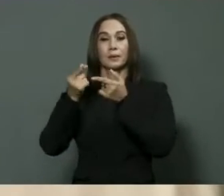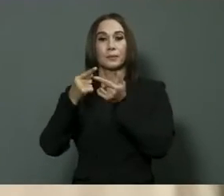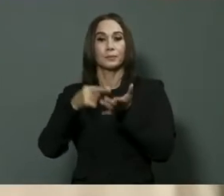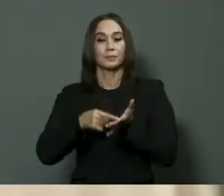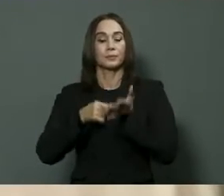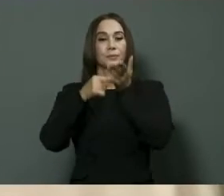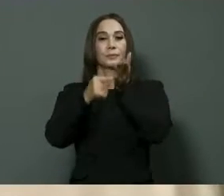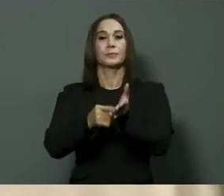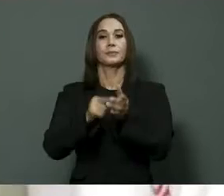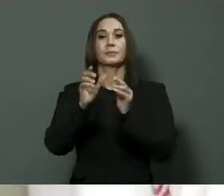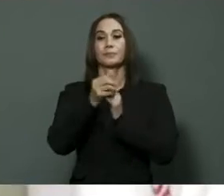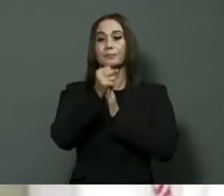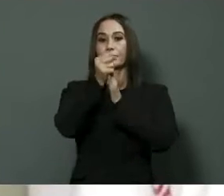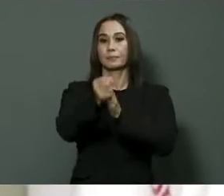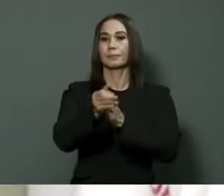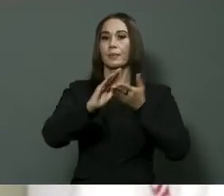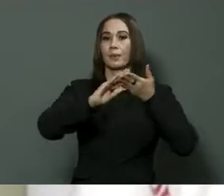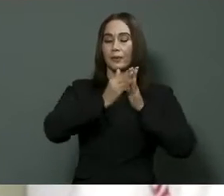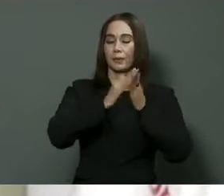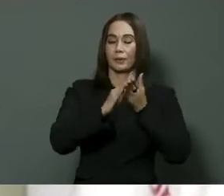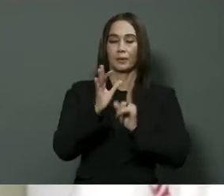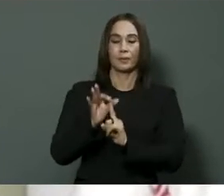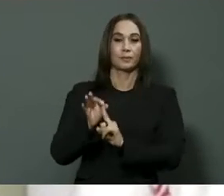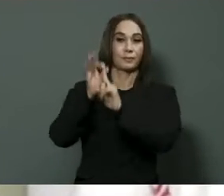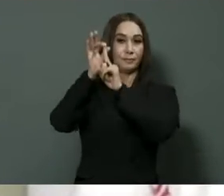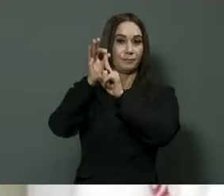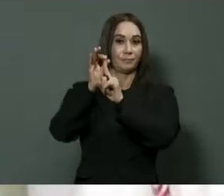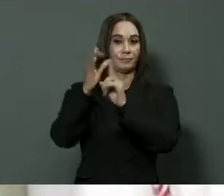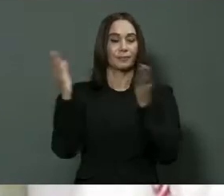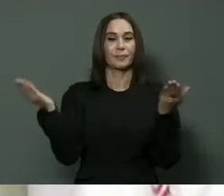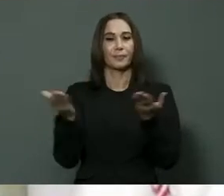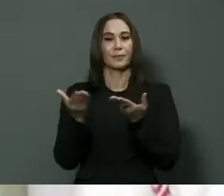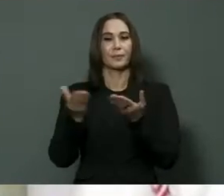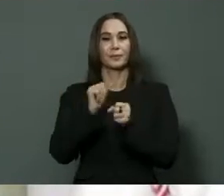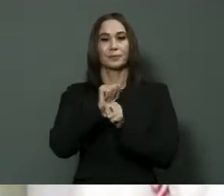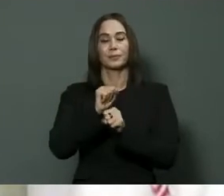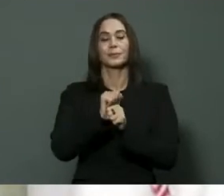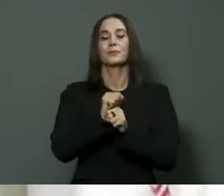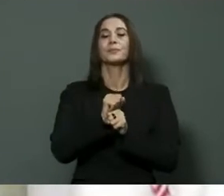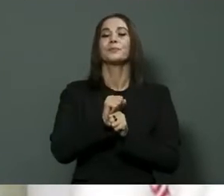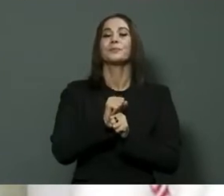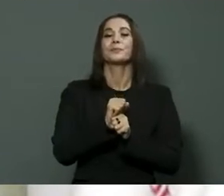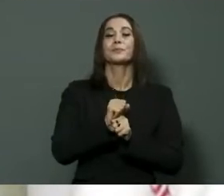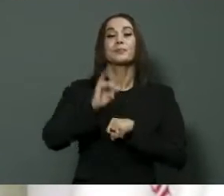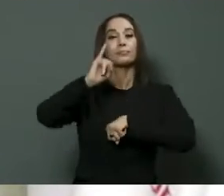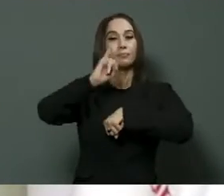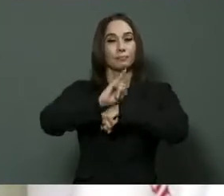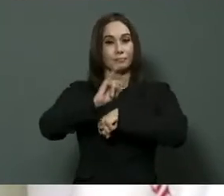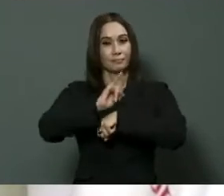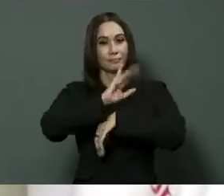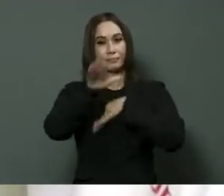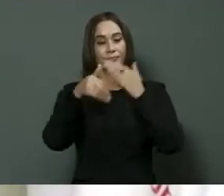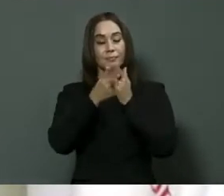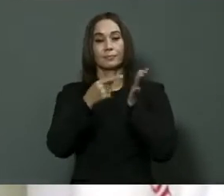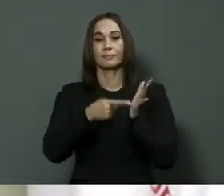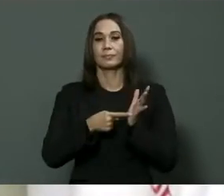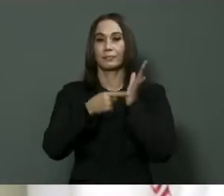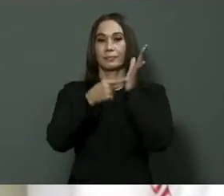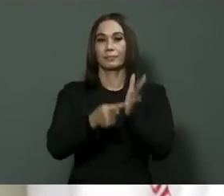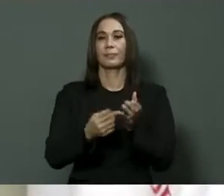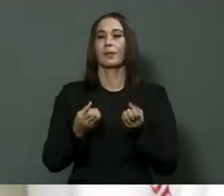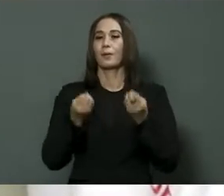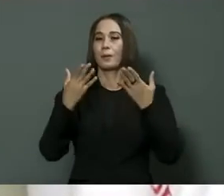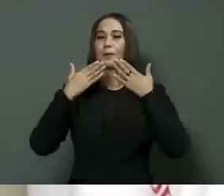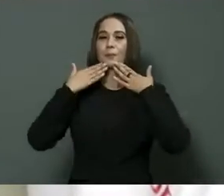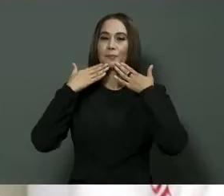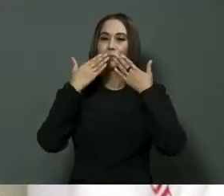los dirigentes comunitarios, principal motivo de todos estos trabajos. Las iglesias y sus representaciones,